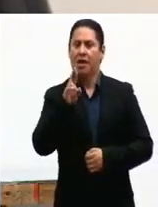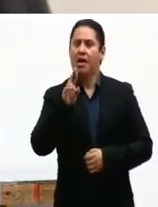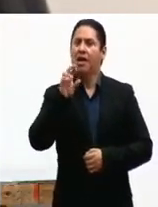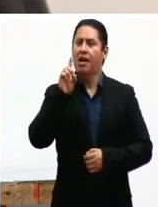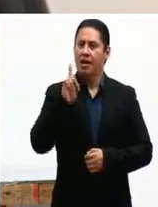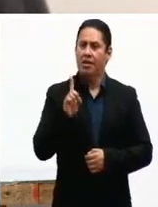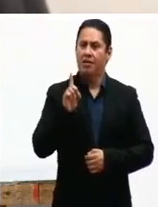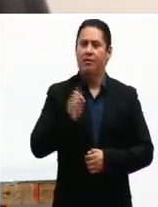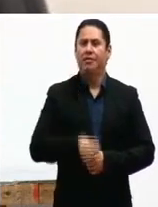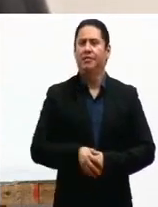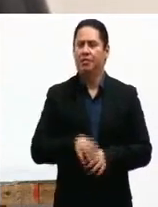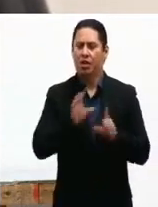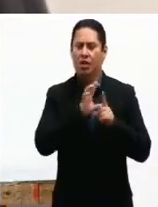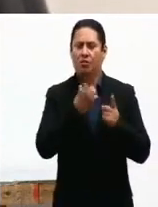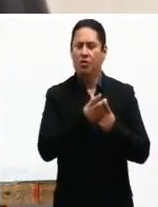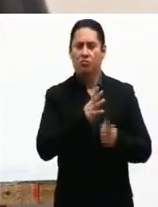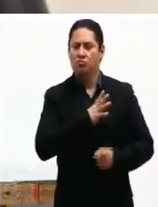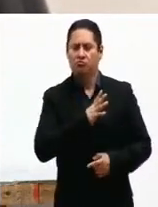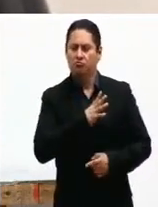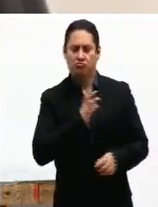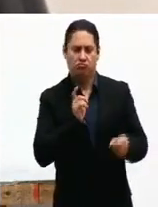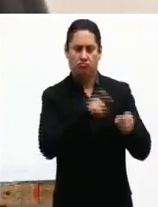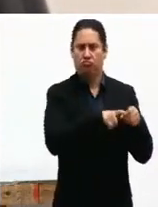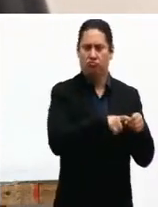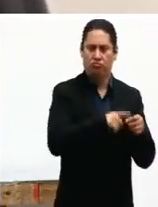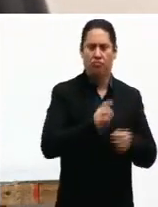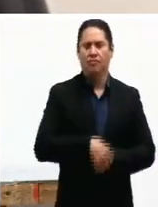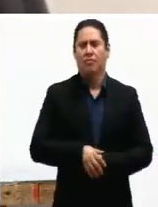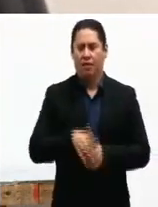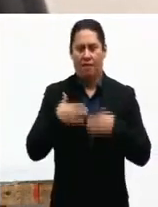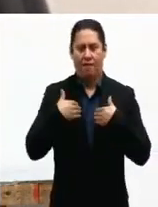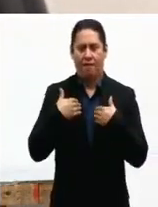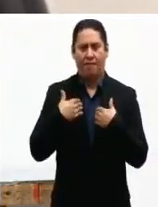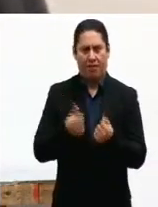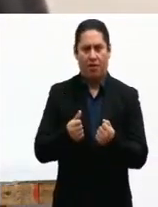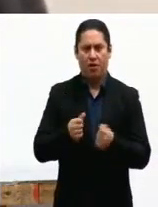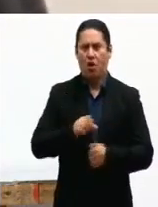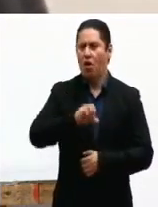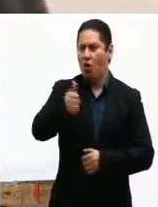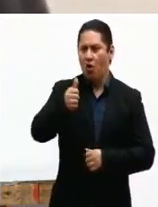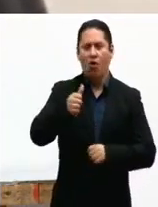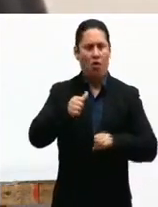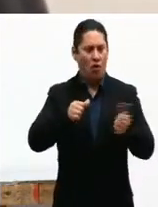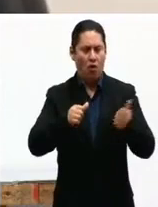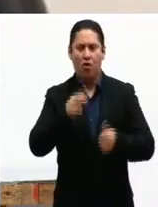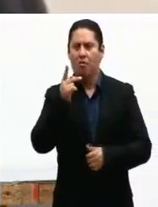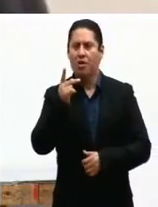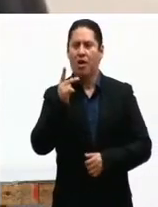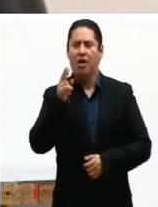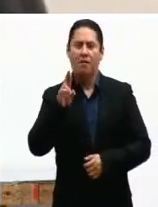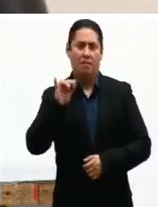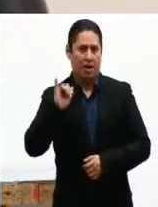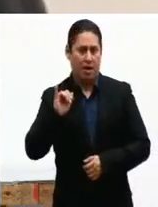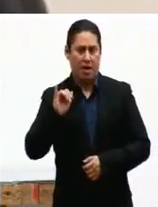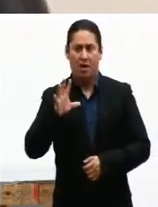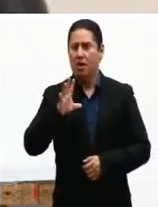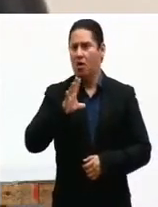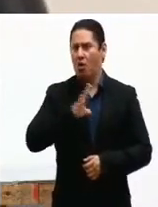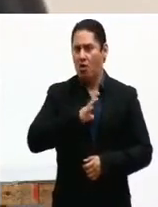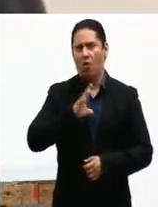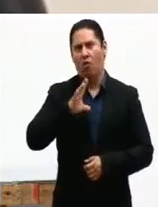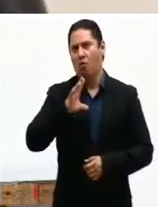no pertenezco a esa Comisión de Seguridad. Y entiendo también que hay otros partidos como el PRI, Movera Chiapas, que tampoco integran